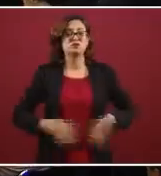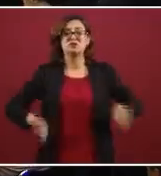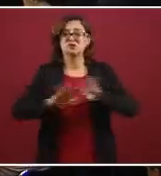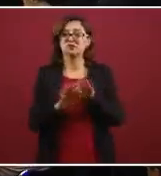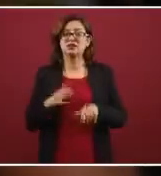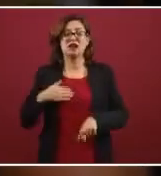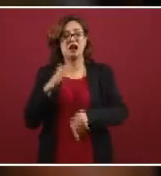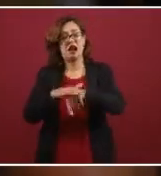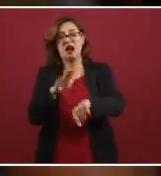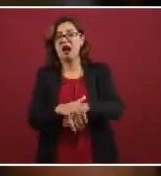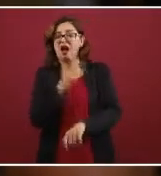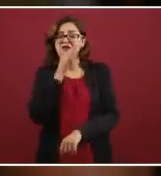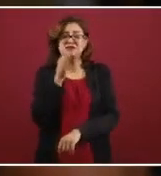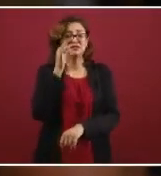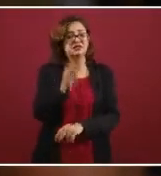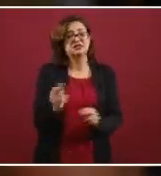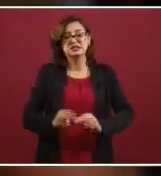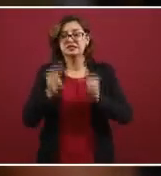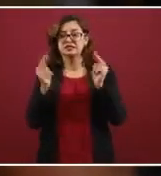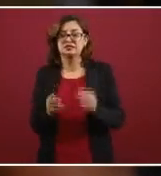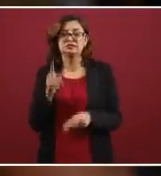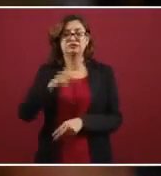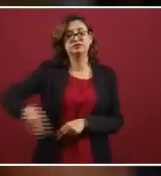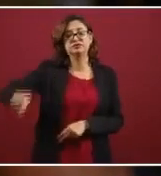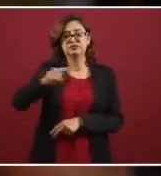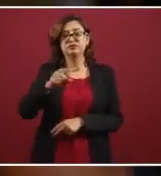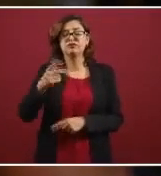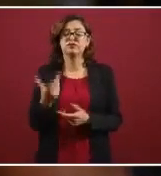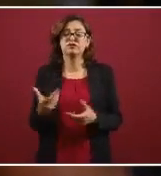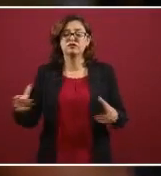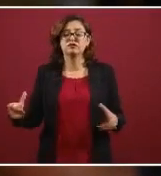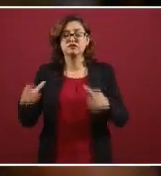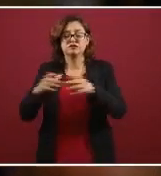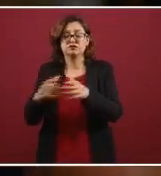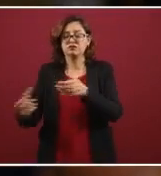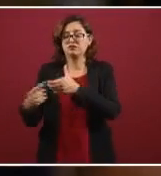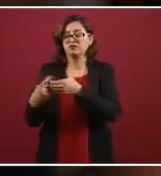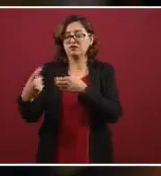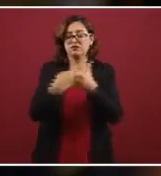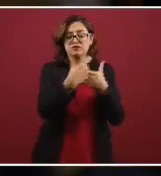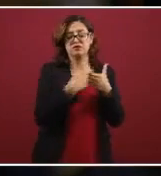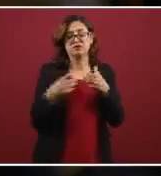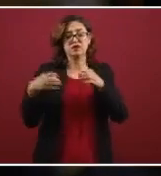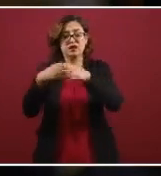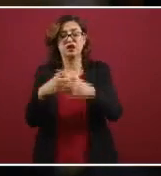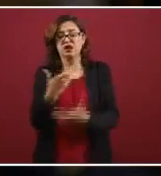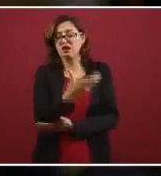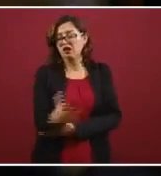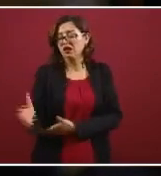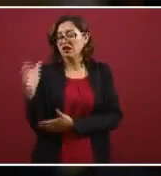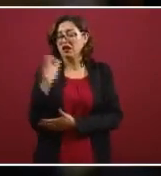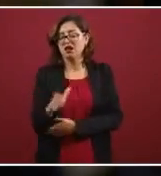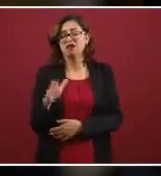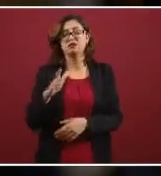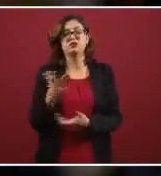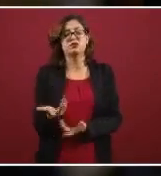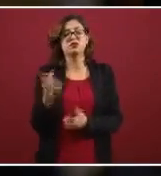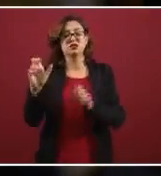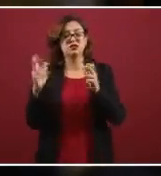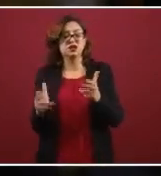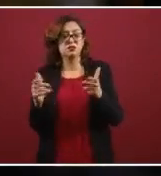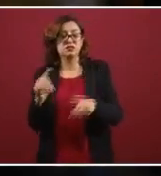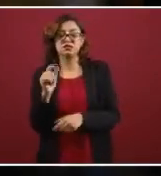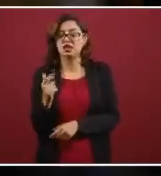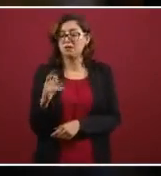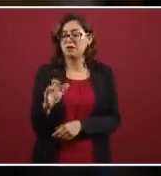llamado los productores agrícolas, el Colegio de Producción Agrícola en Chiapas, en Tapachula, porque ellos son los que exportan. Somos